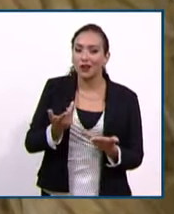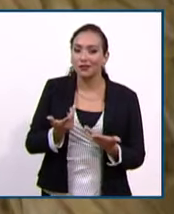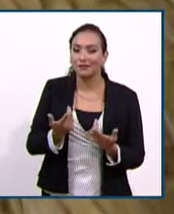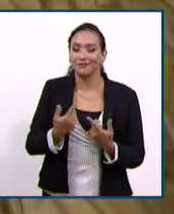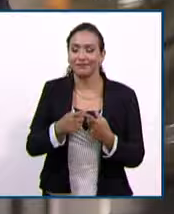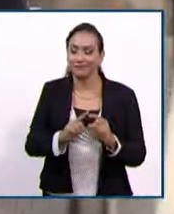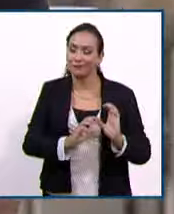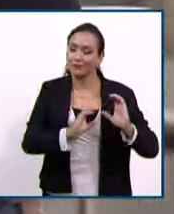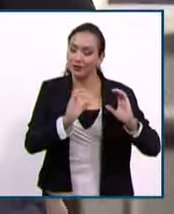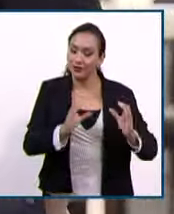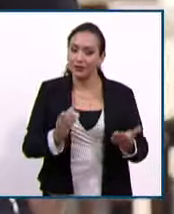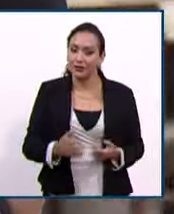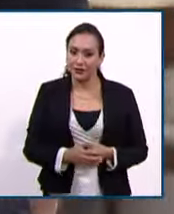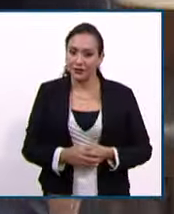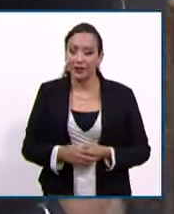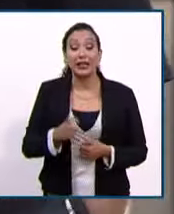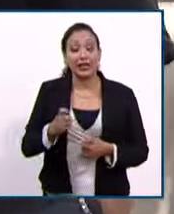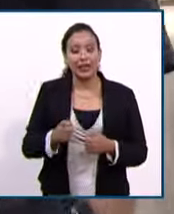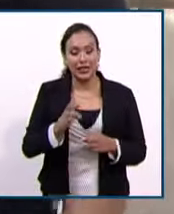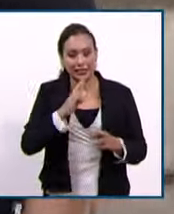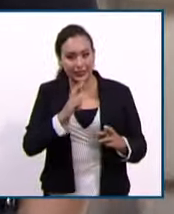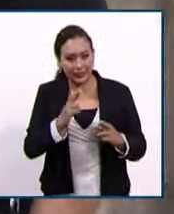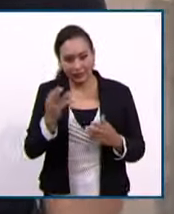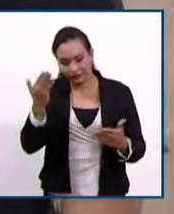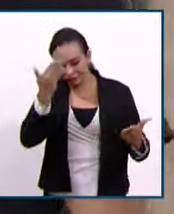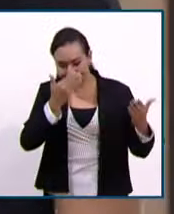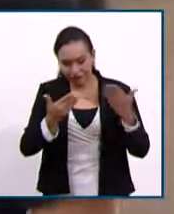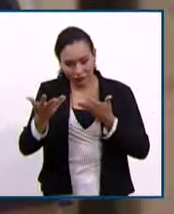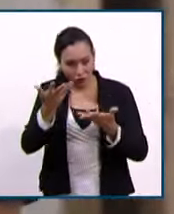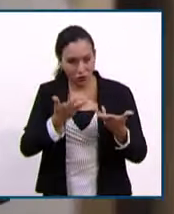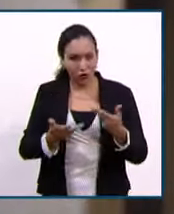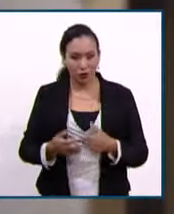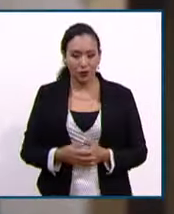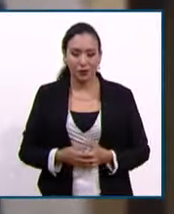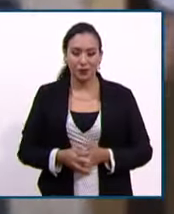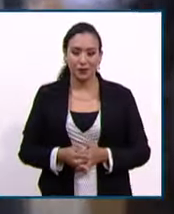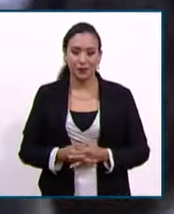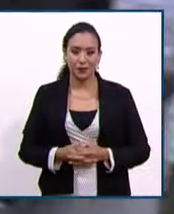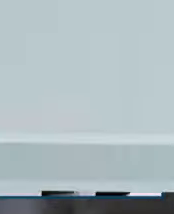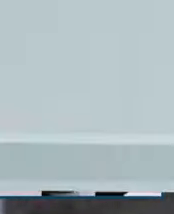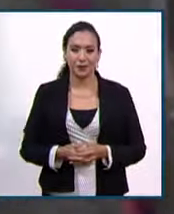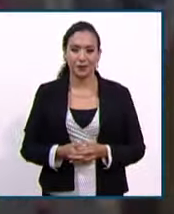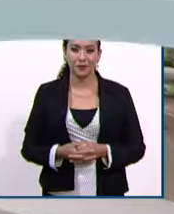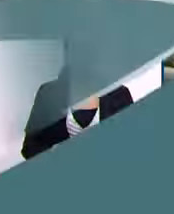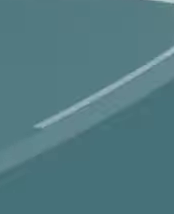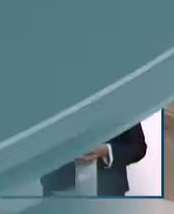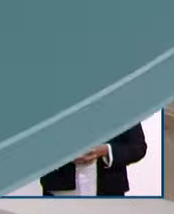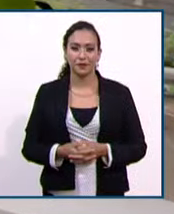cuidados. Para el canal del Poder Judicial de la Federación, Lorena Sánchez Cabrera.